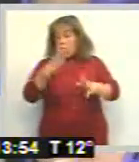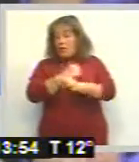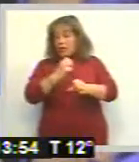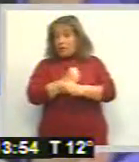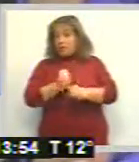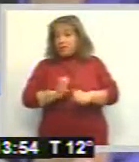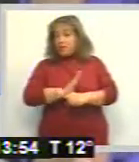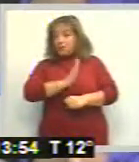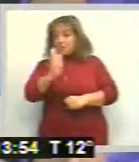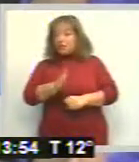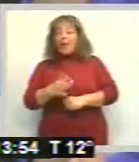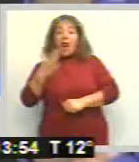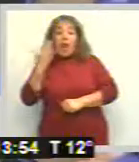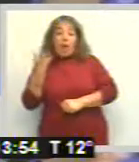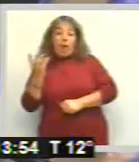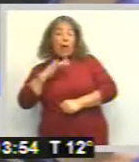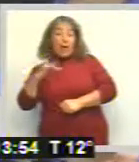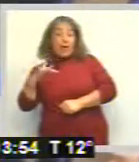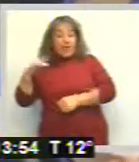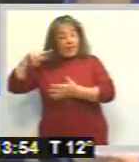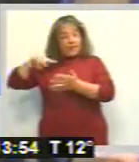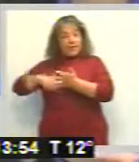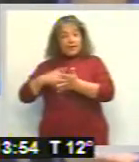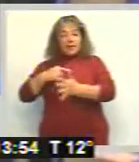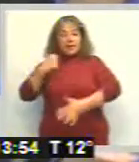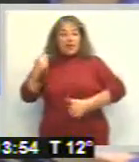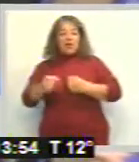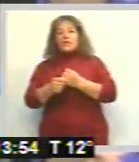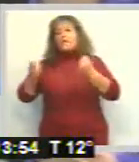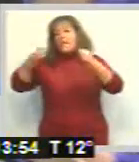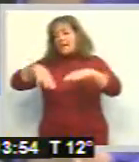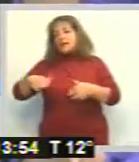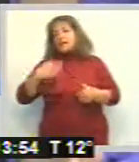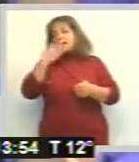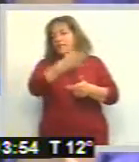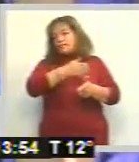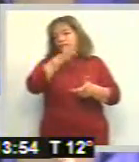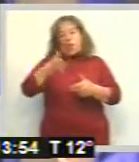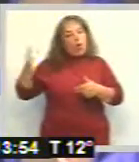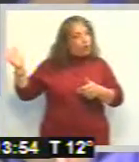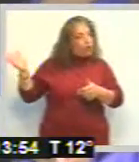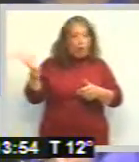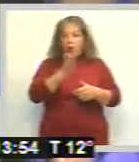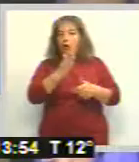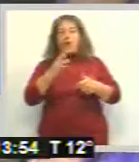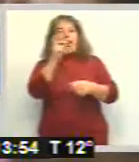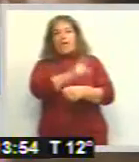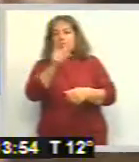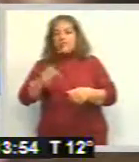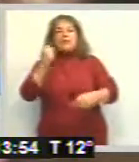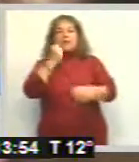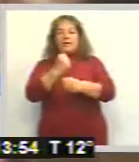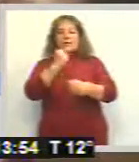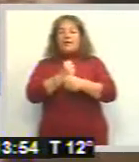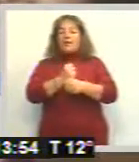las 16:30 desde el centro y bueno, y empieza el recorrido con todos los funcionarios, el intendente e